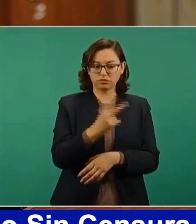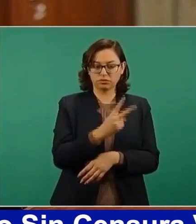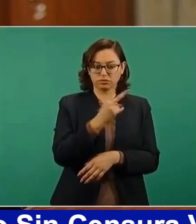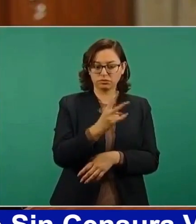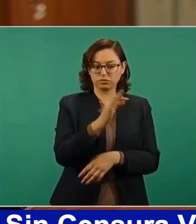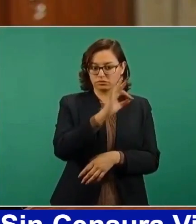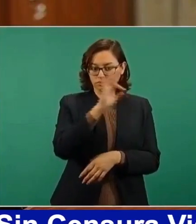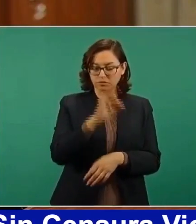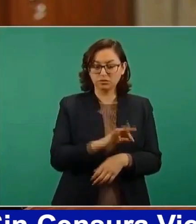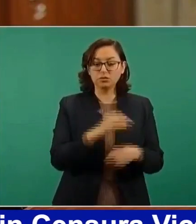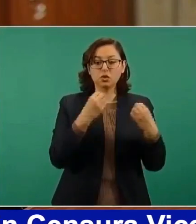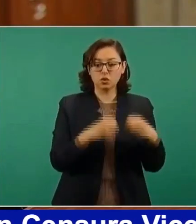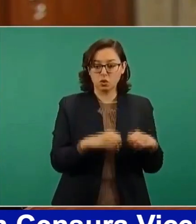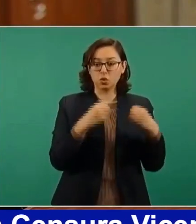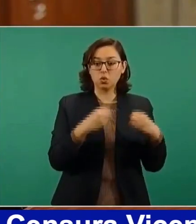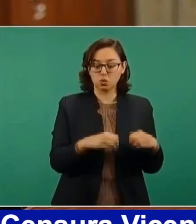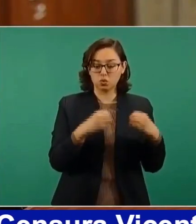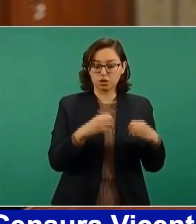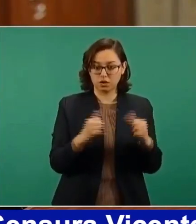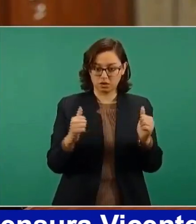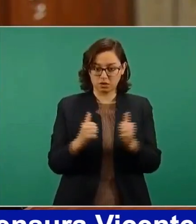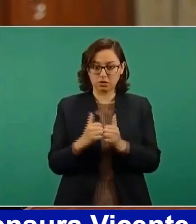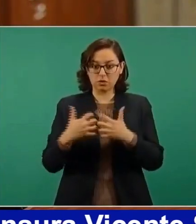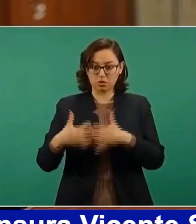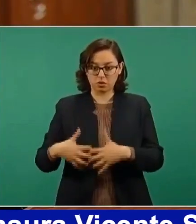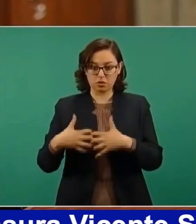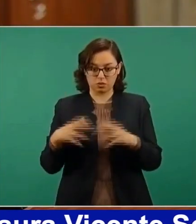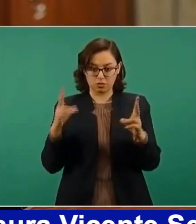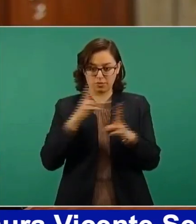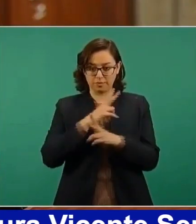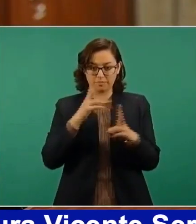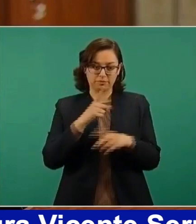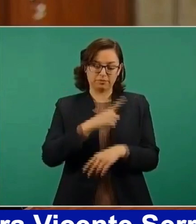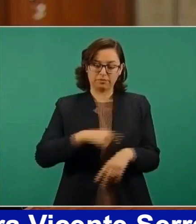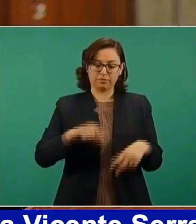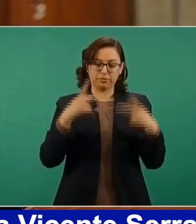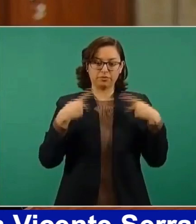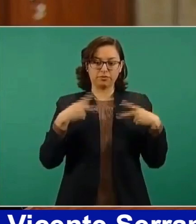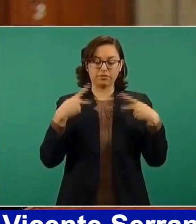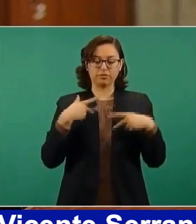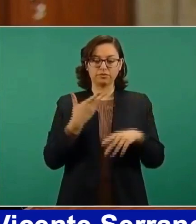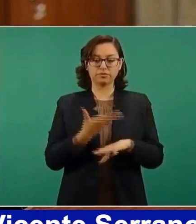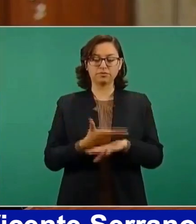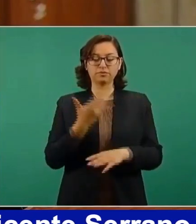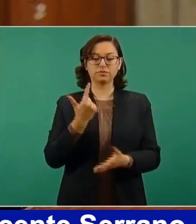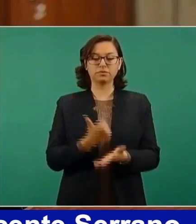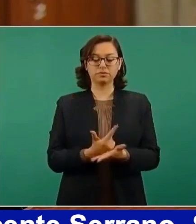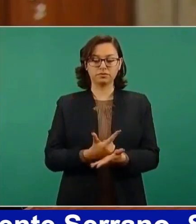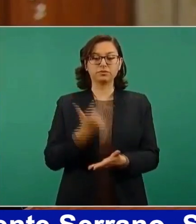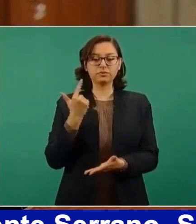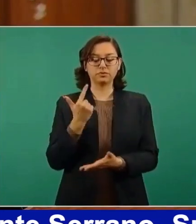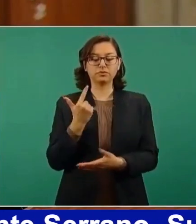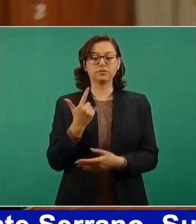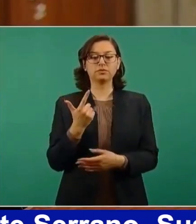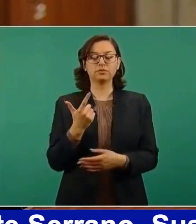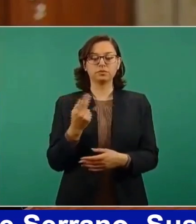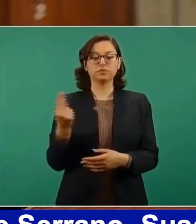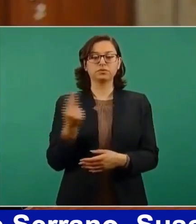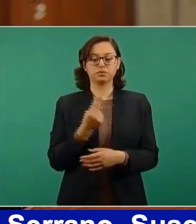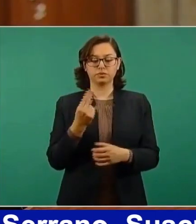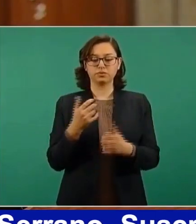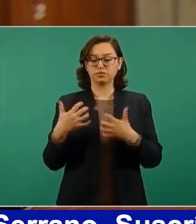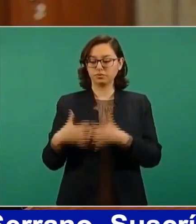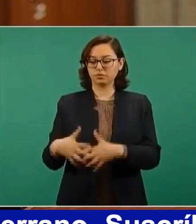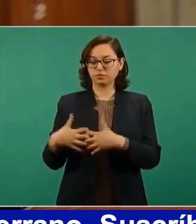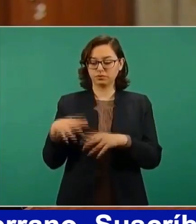ocupación de sus camas que requieren atención a pacientes graves y que requieren, desde luego,